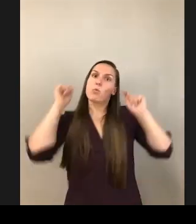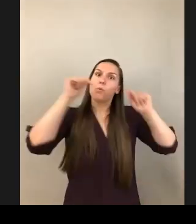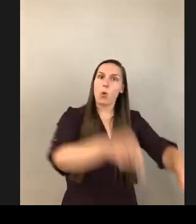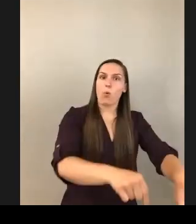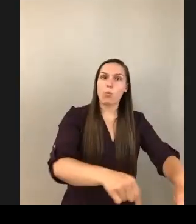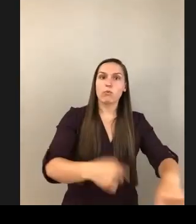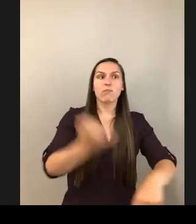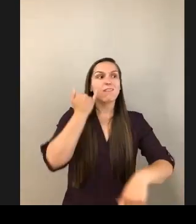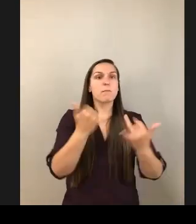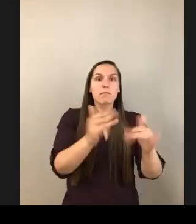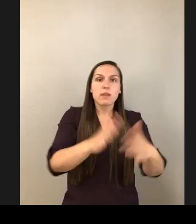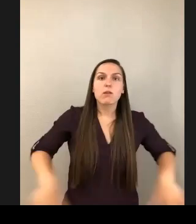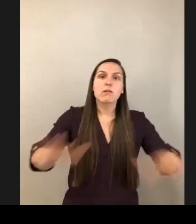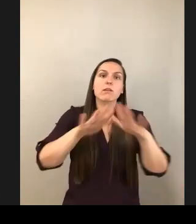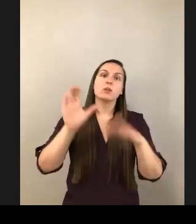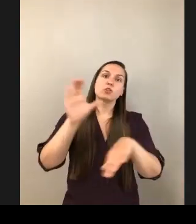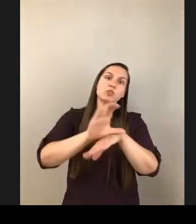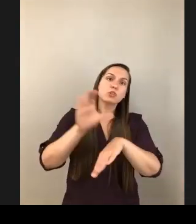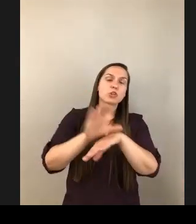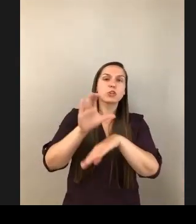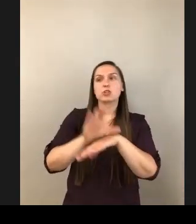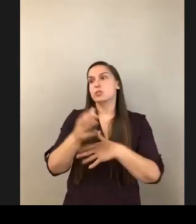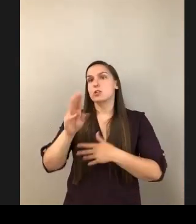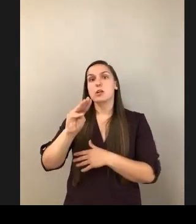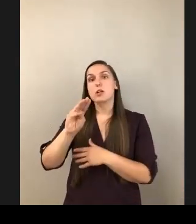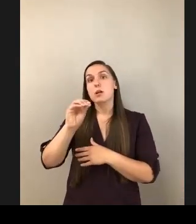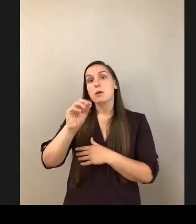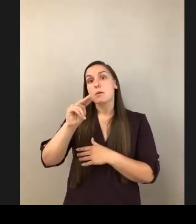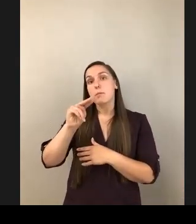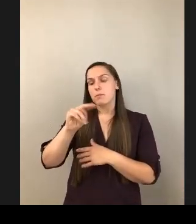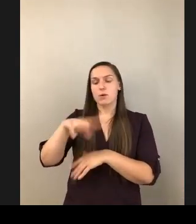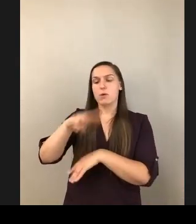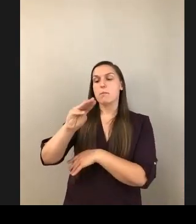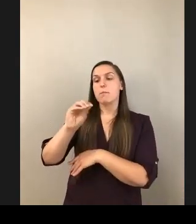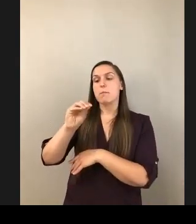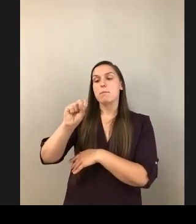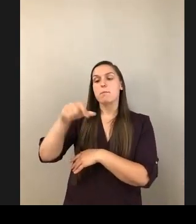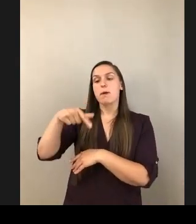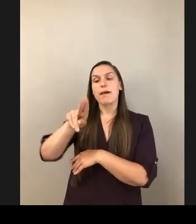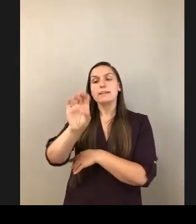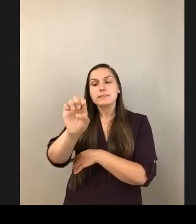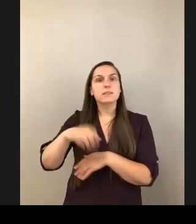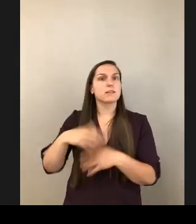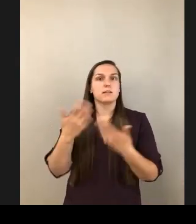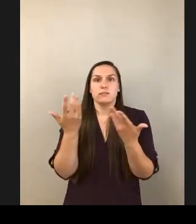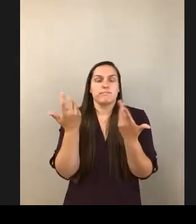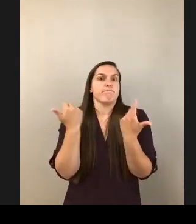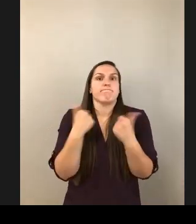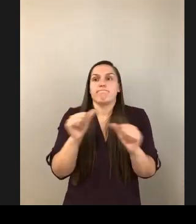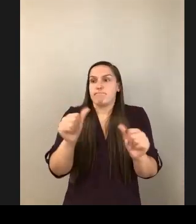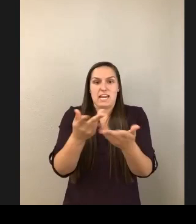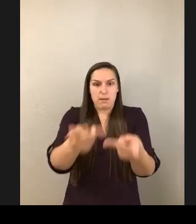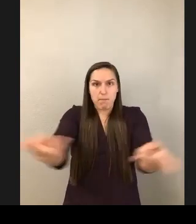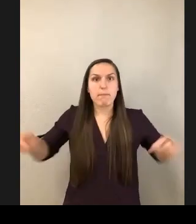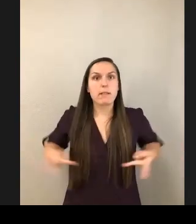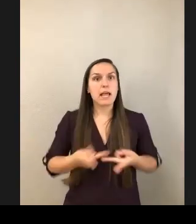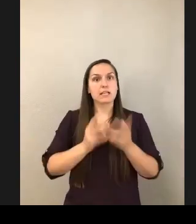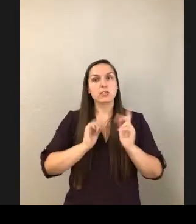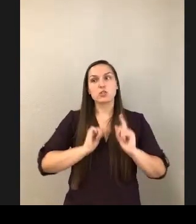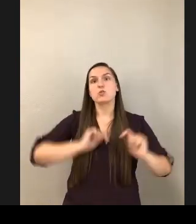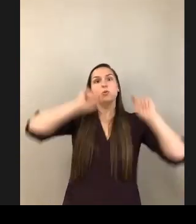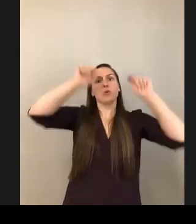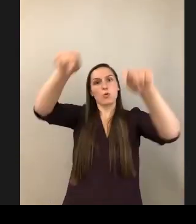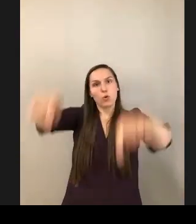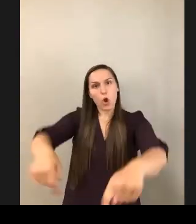una iglesia, la biblioteca, centro recreativo, una mezquita, donde quiera que